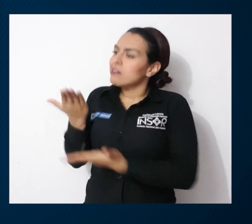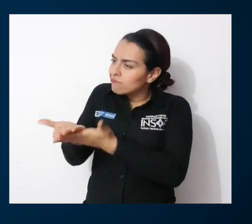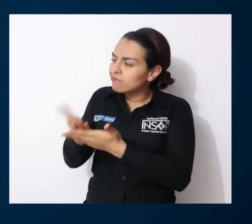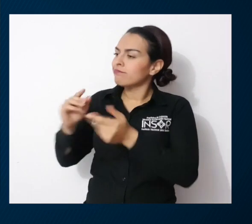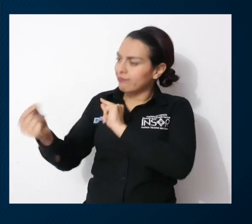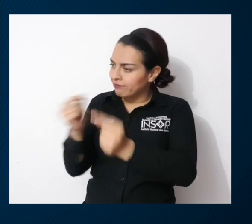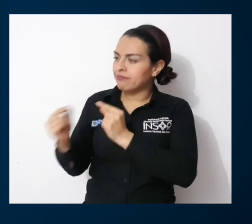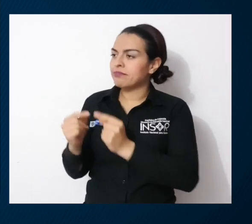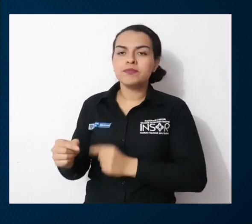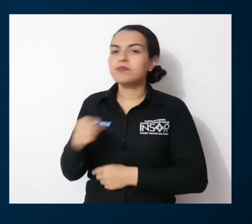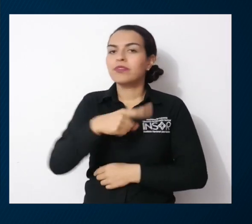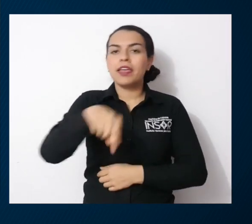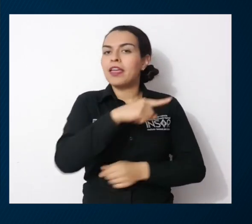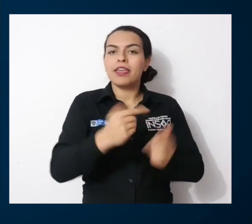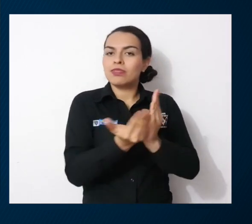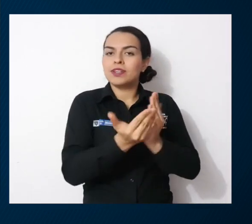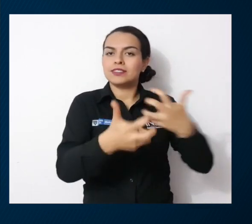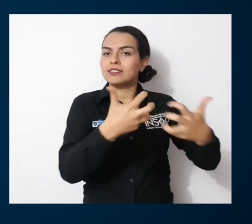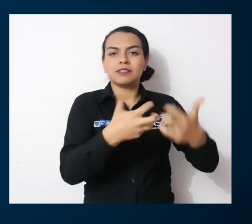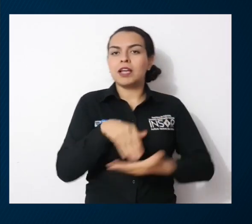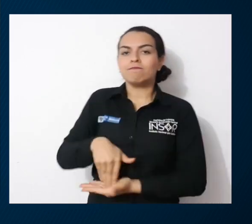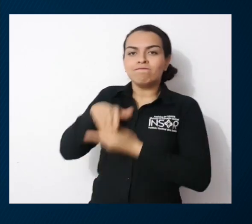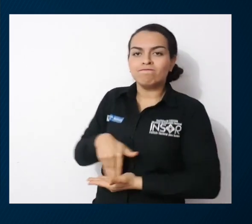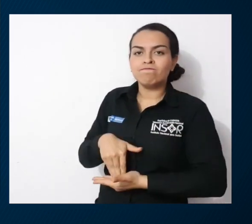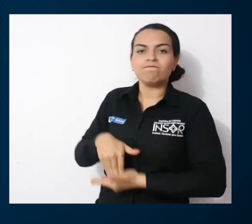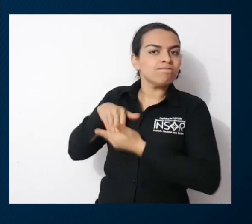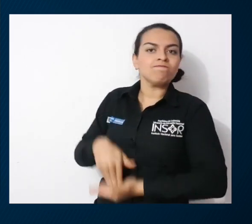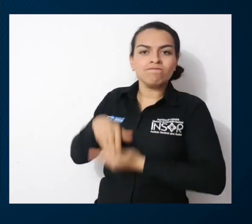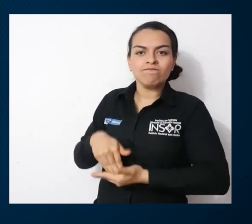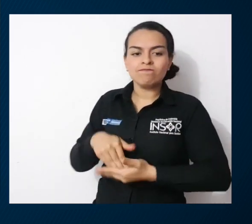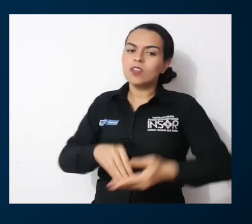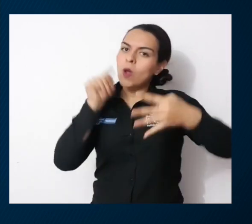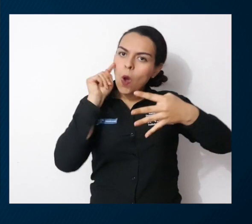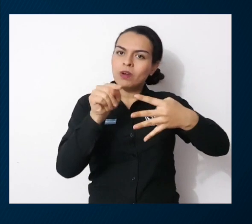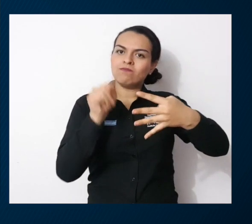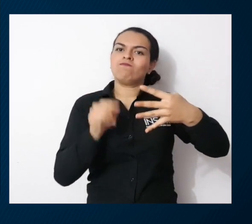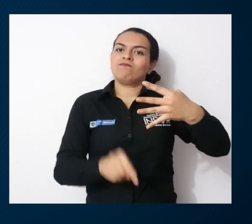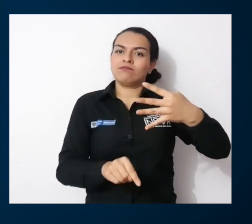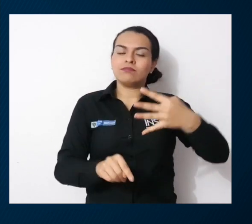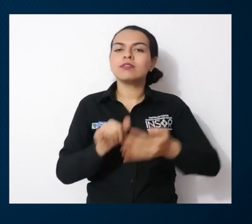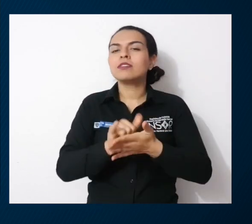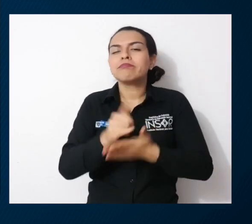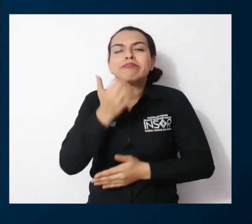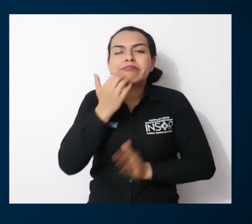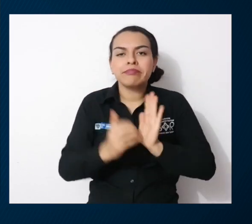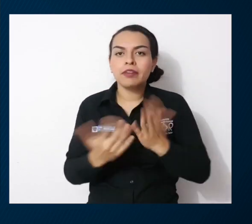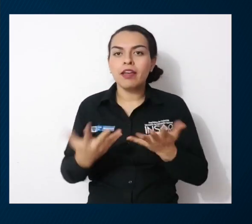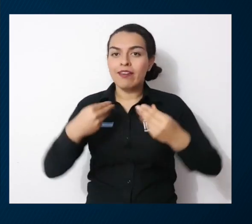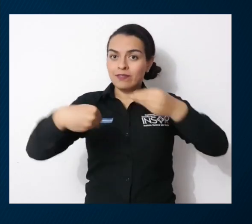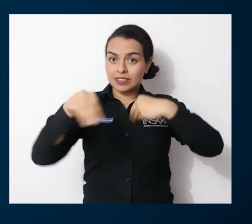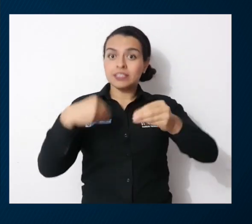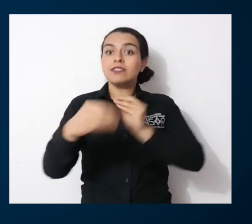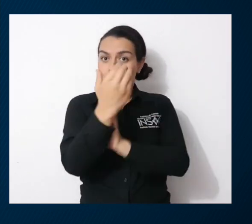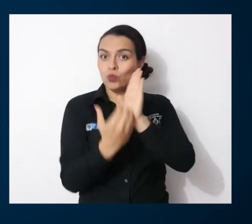se ha resistido a plantearlos y a poner tareas ya concretas frente a temas como por ejemplo la flexibilización